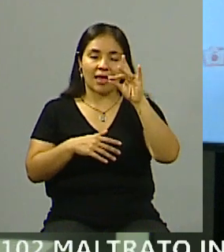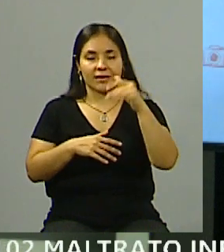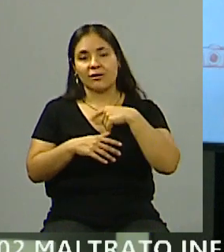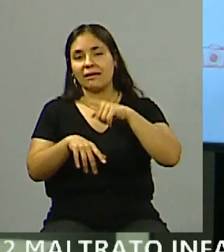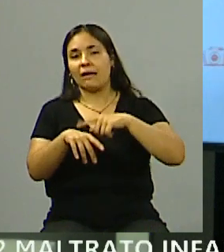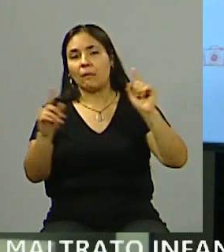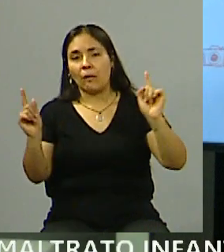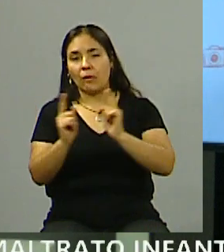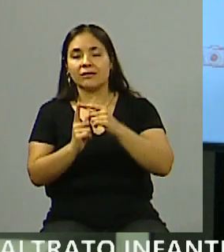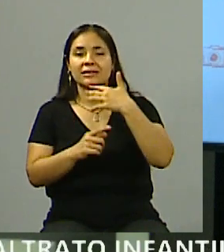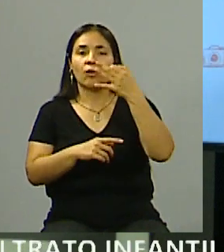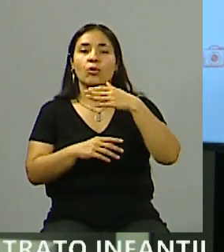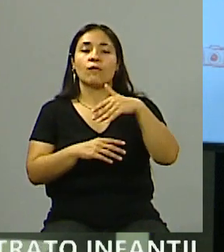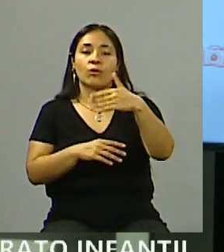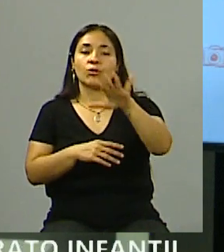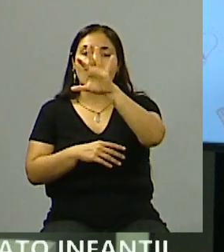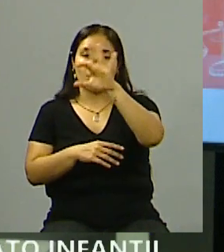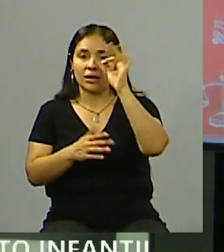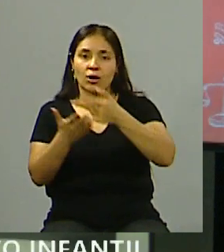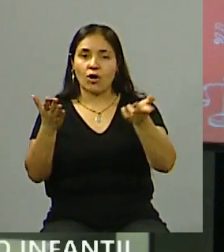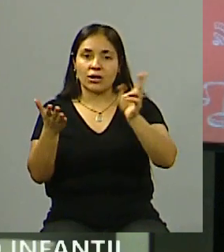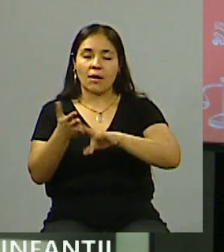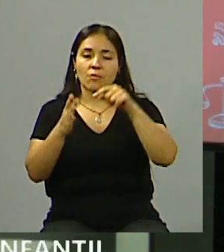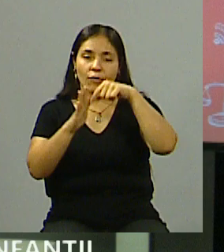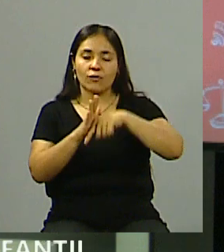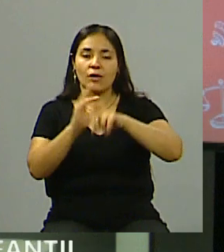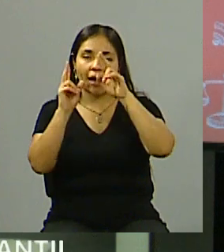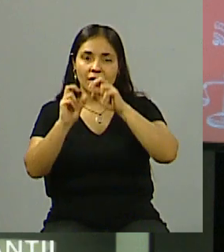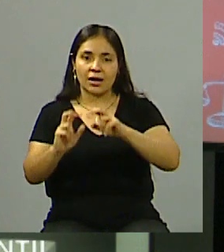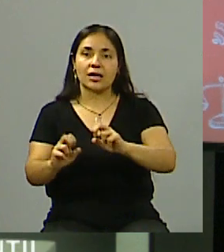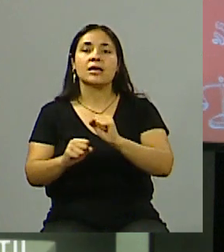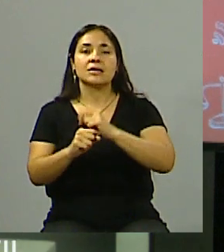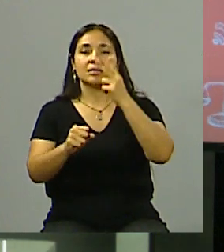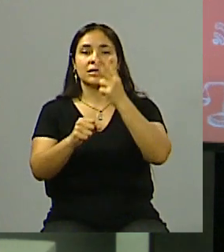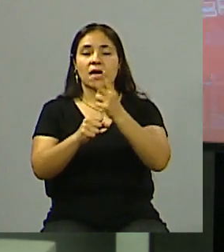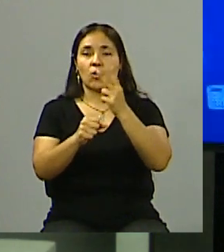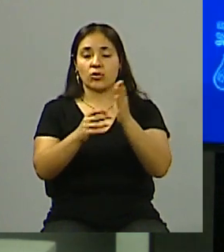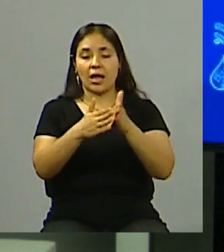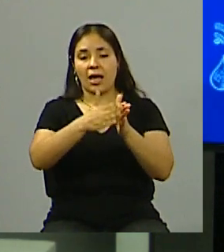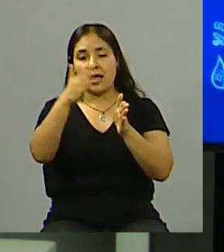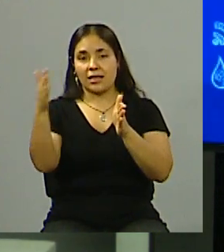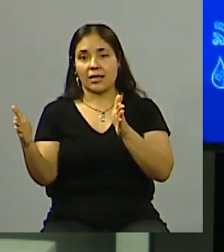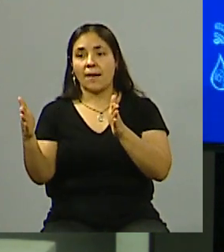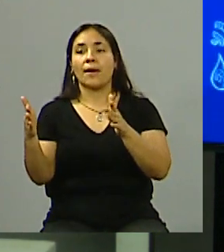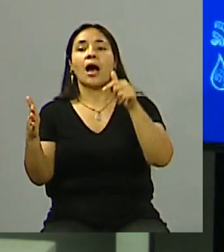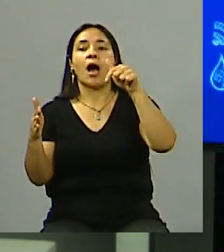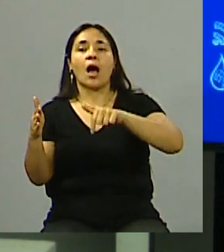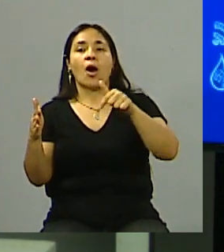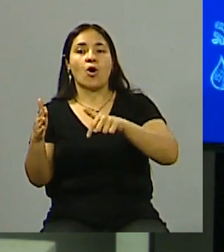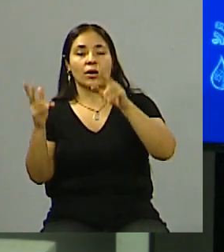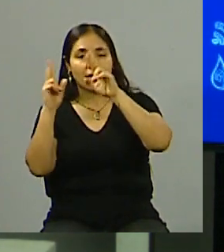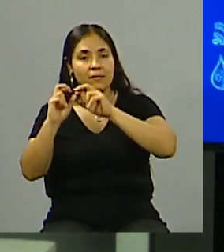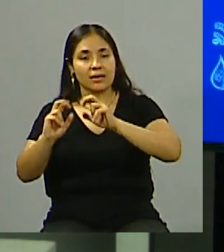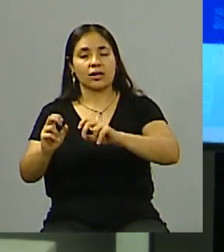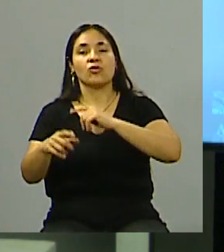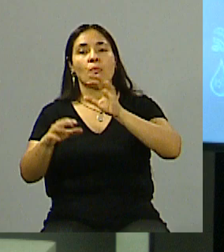a convocarte para profundizar un poco más en estas, sobre todo en este segundo etapa o segundo periodo que están con este proyecto de